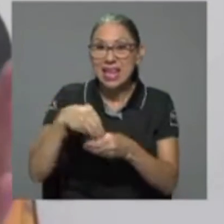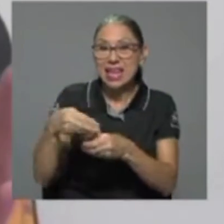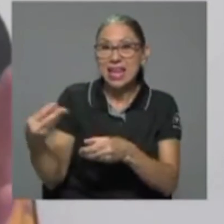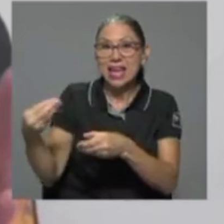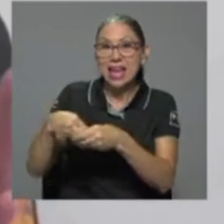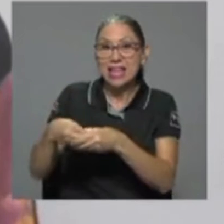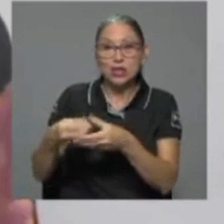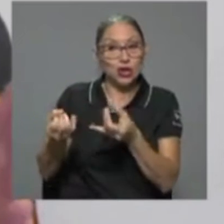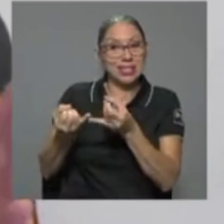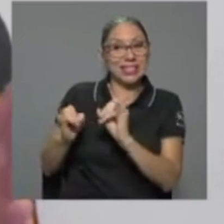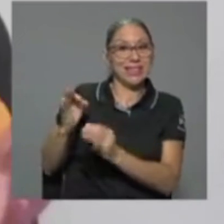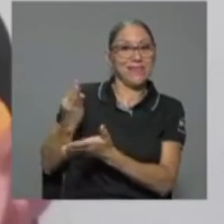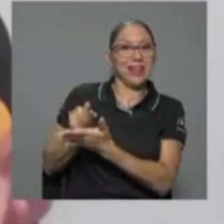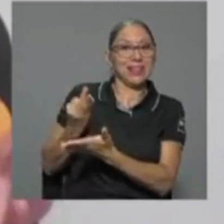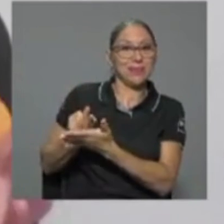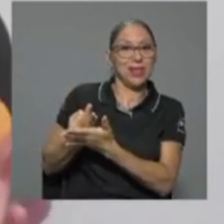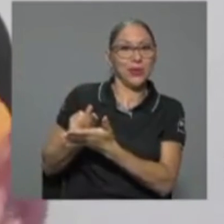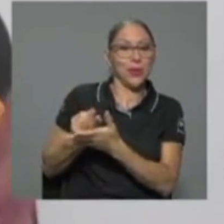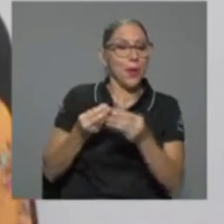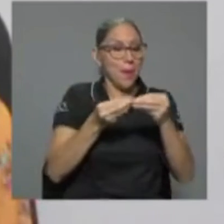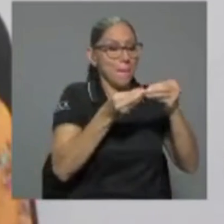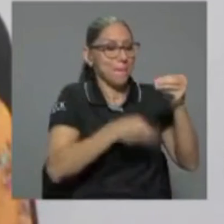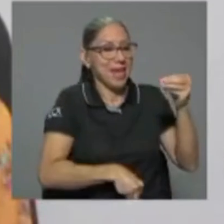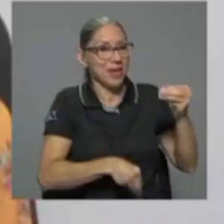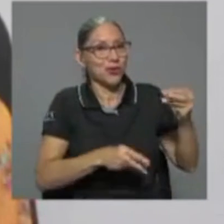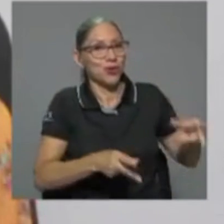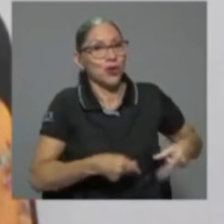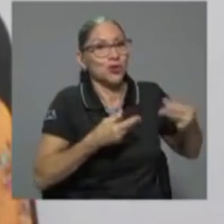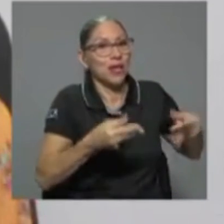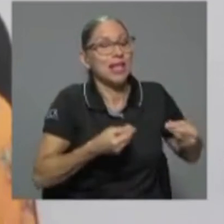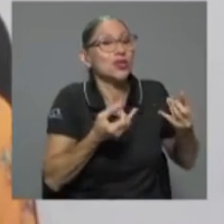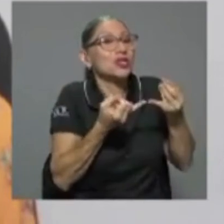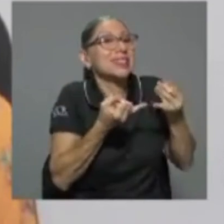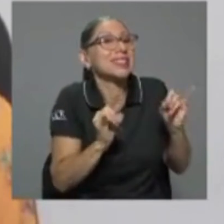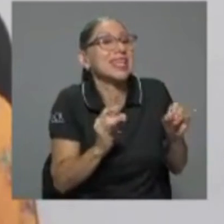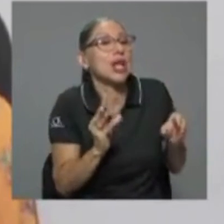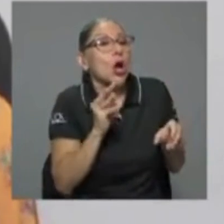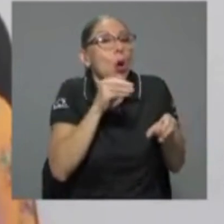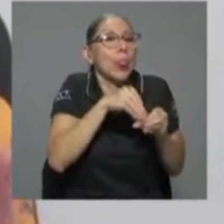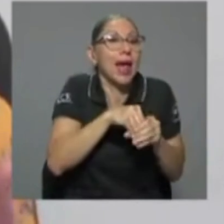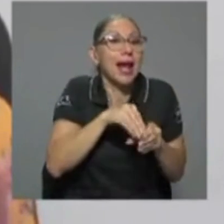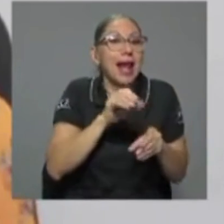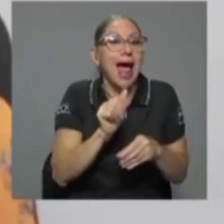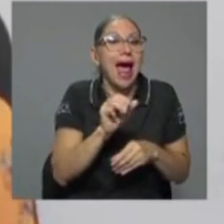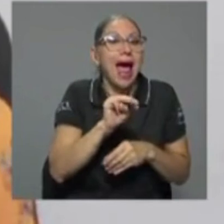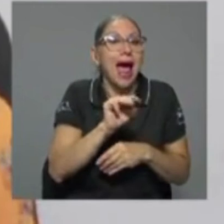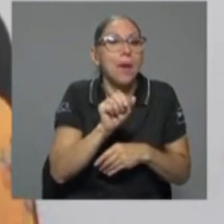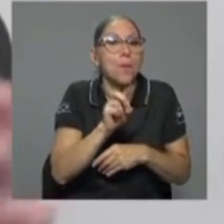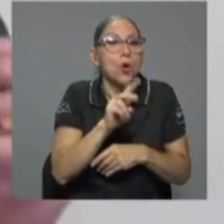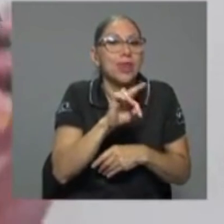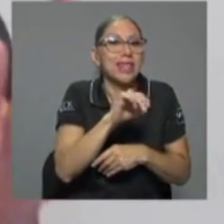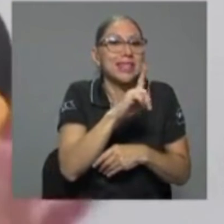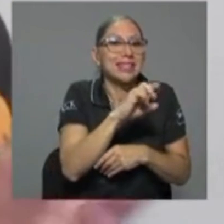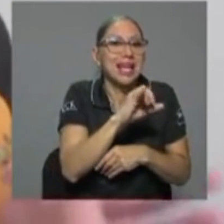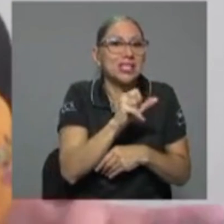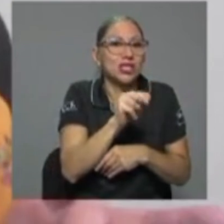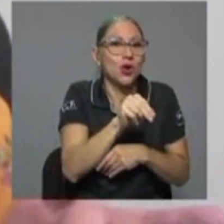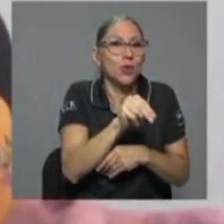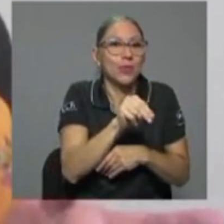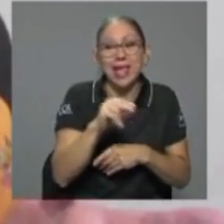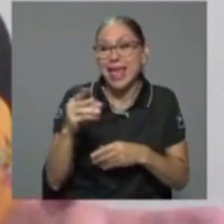menos los gastos sin contar la amortización. Y lo que es el déficit primario son los ingresos